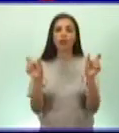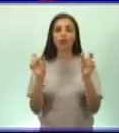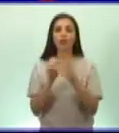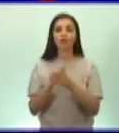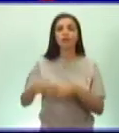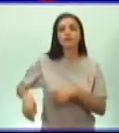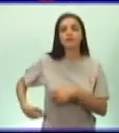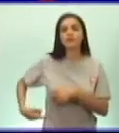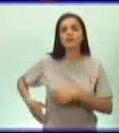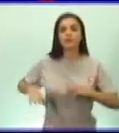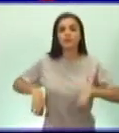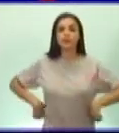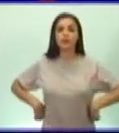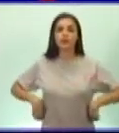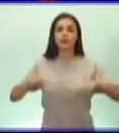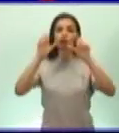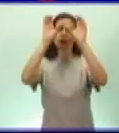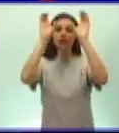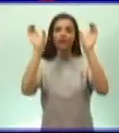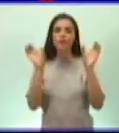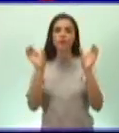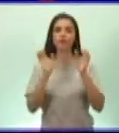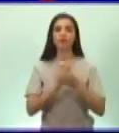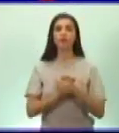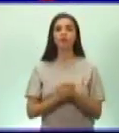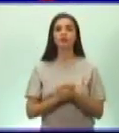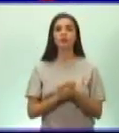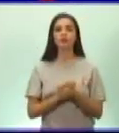los riñones que se encuentran aquí